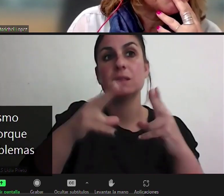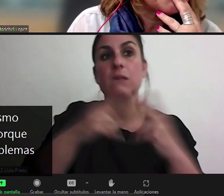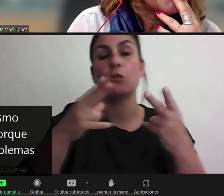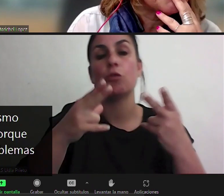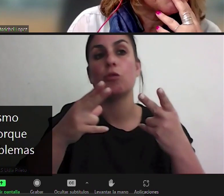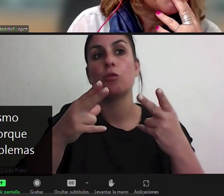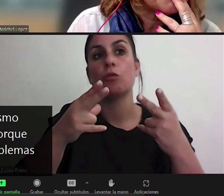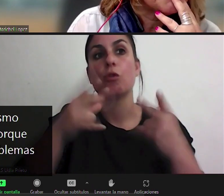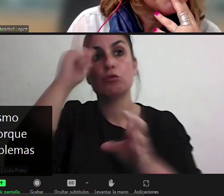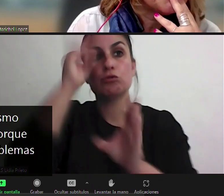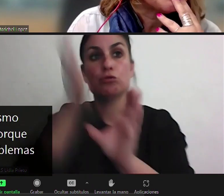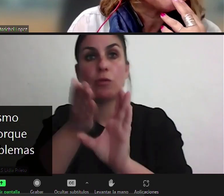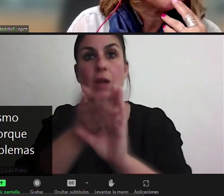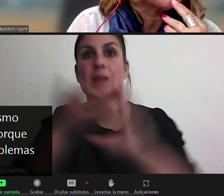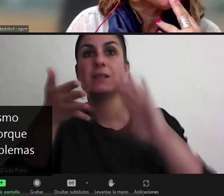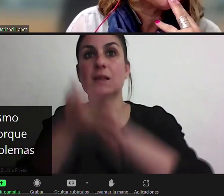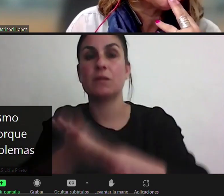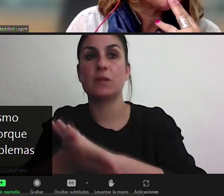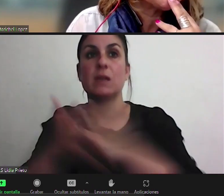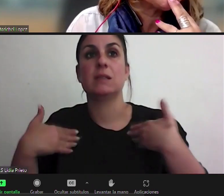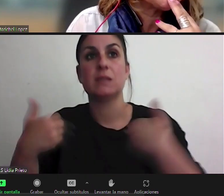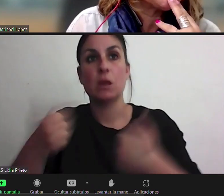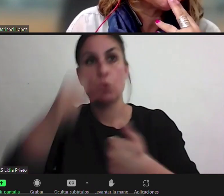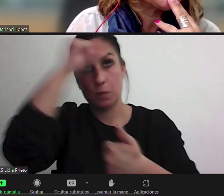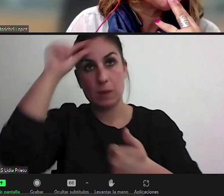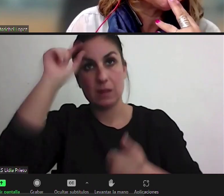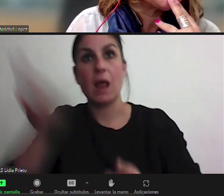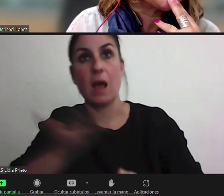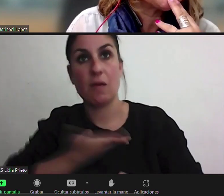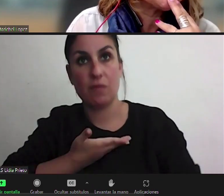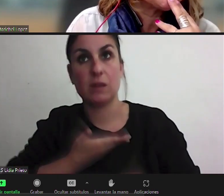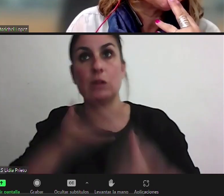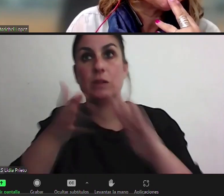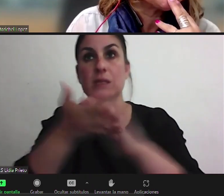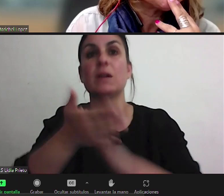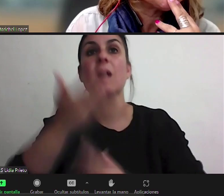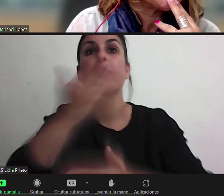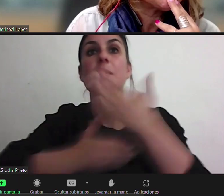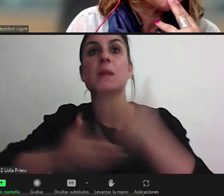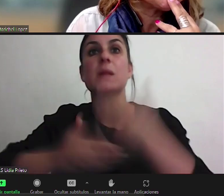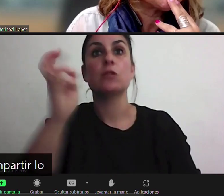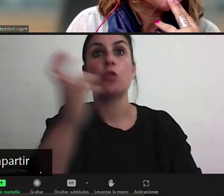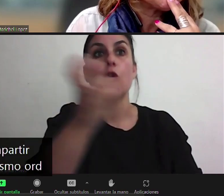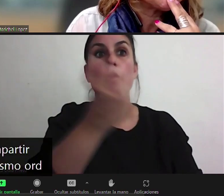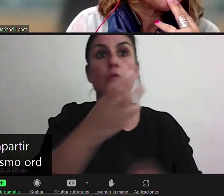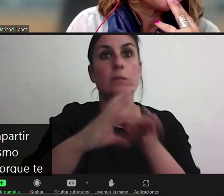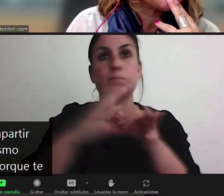algo que se vea, no es algo que podamos identificar con otro tipo de discapacidades, como serían, por